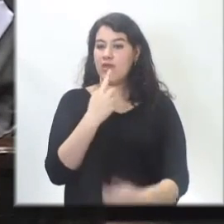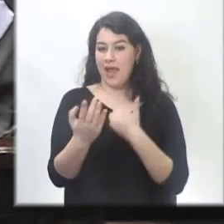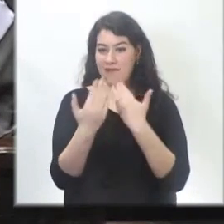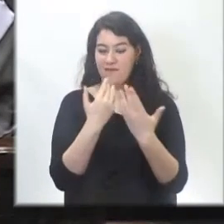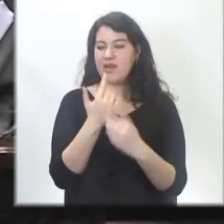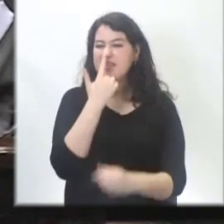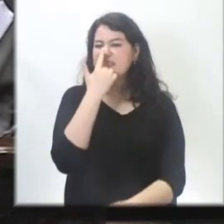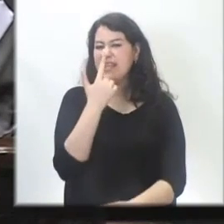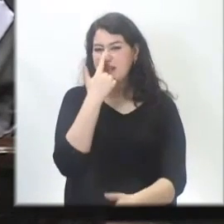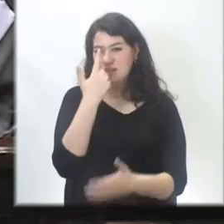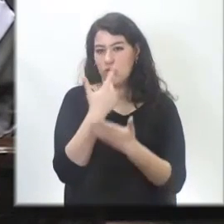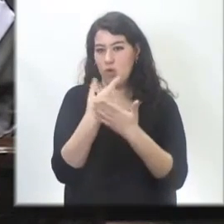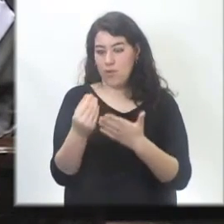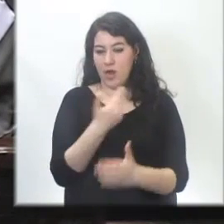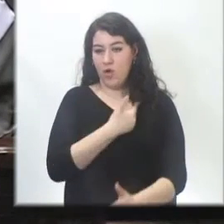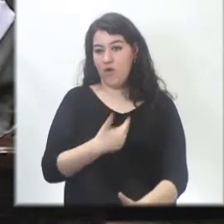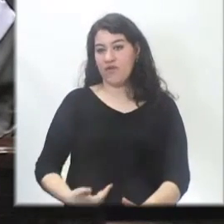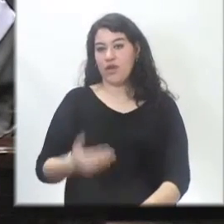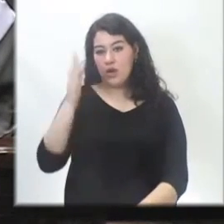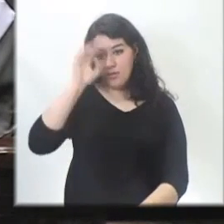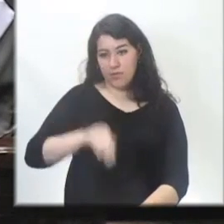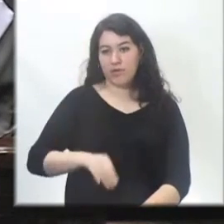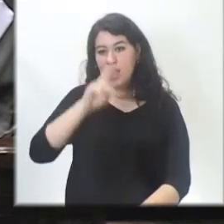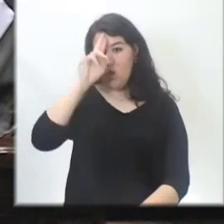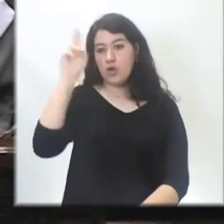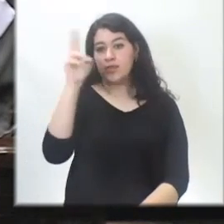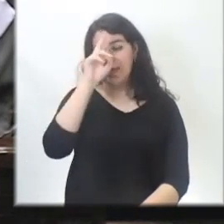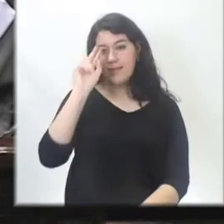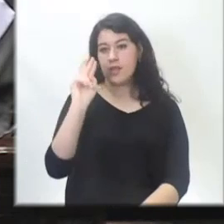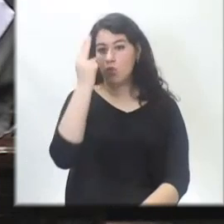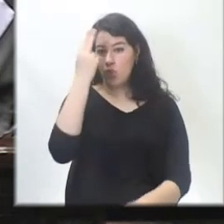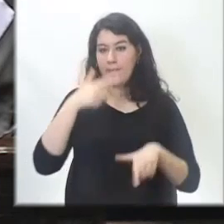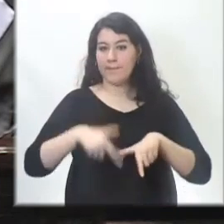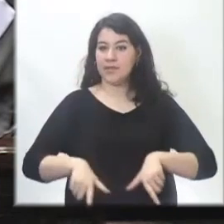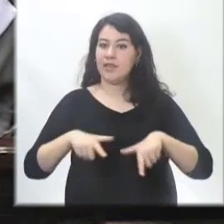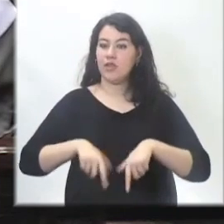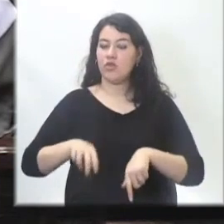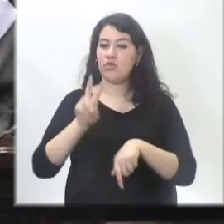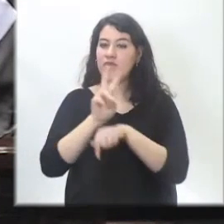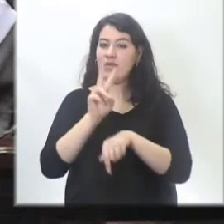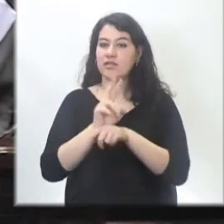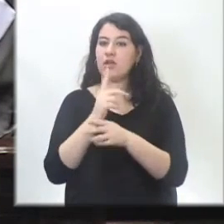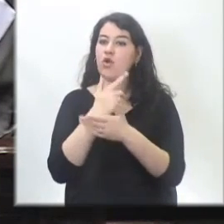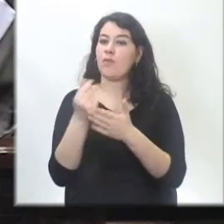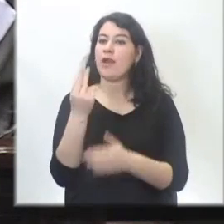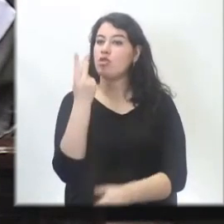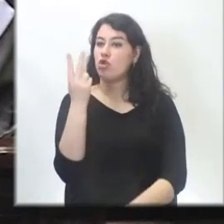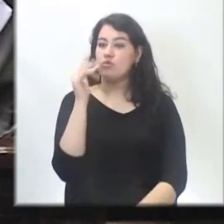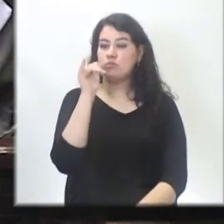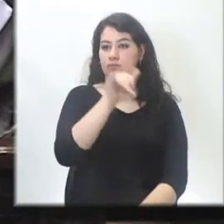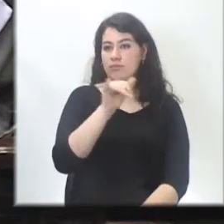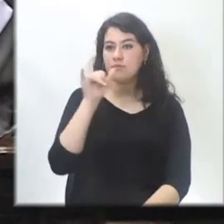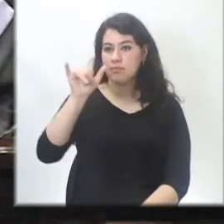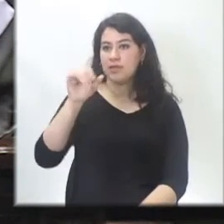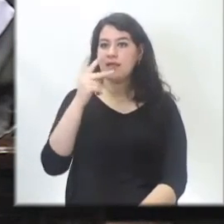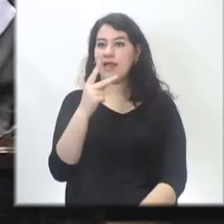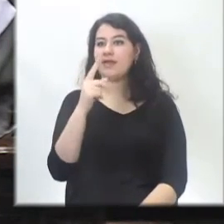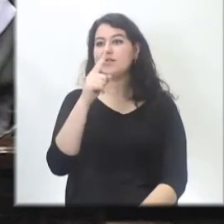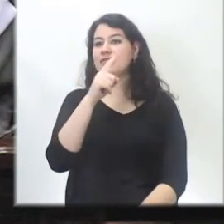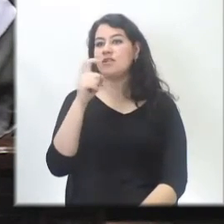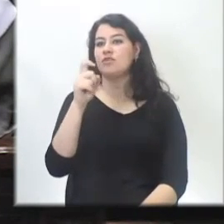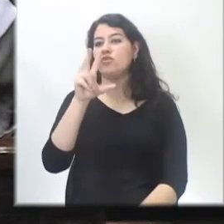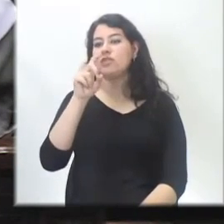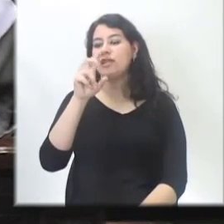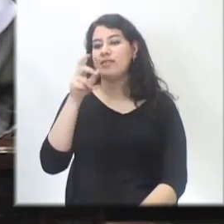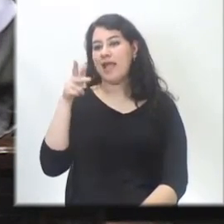interés de la compra por parte del Gobierno de la República Oriental del Uruguay, Ministerio de Defensa Nacional, de 2 aeronaves Lockheed KC-130H, la referencia